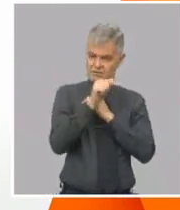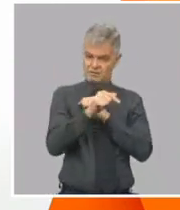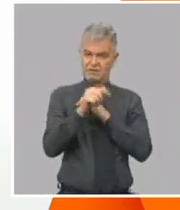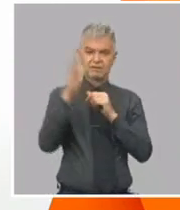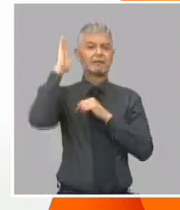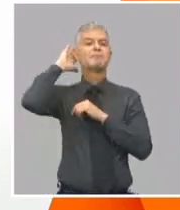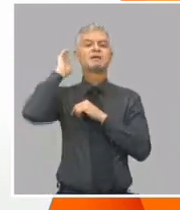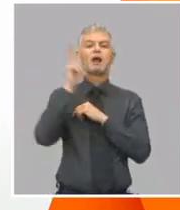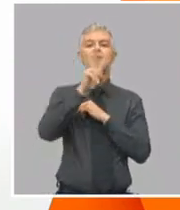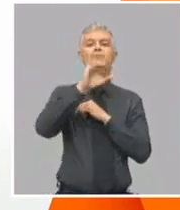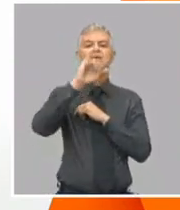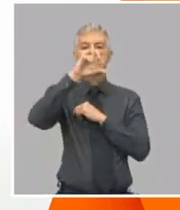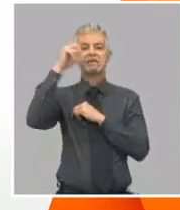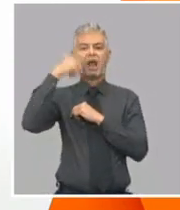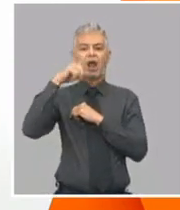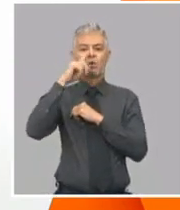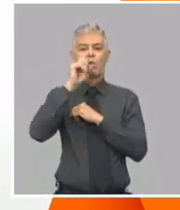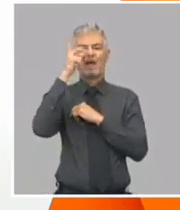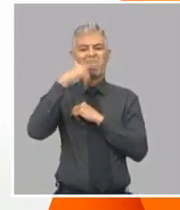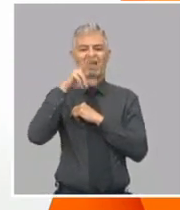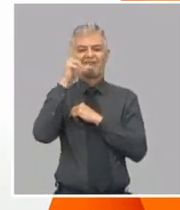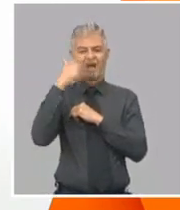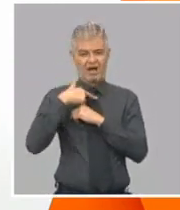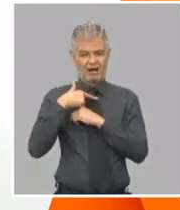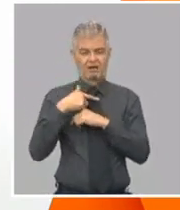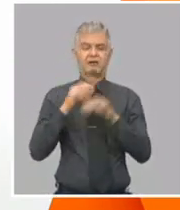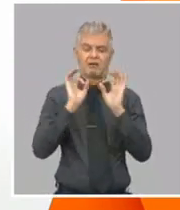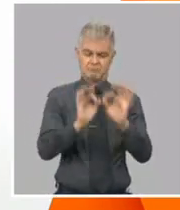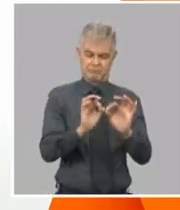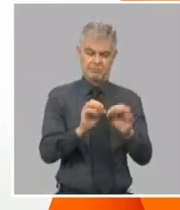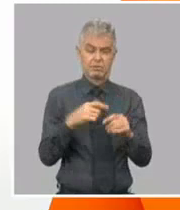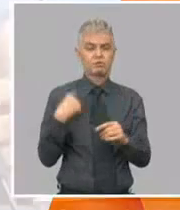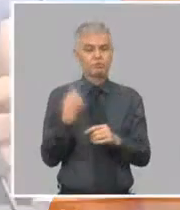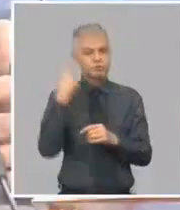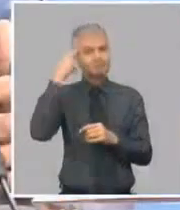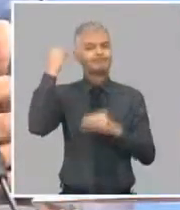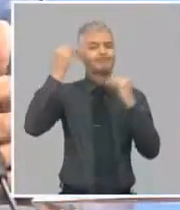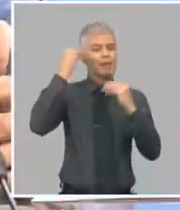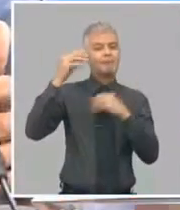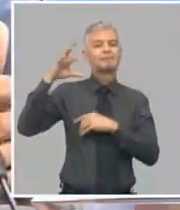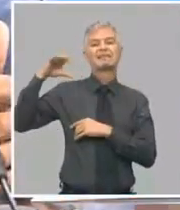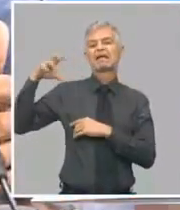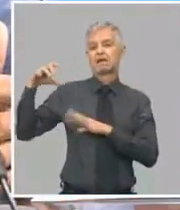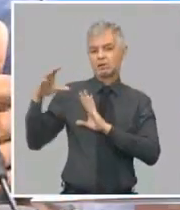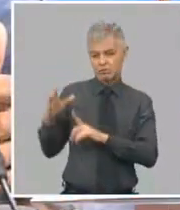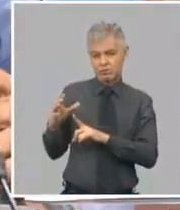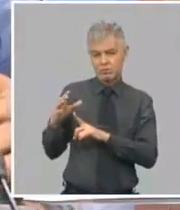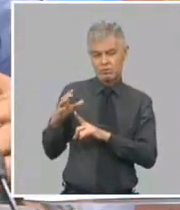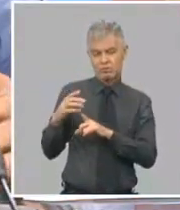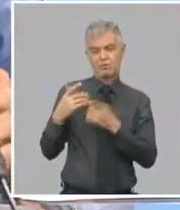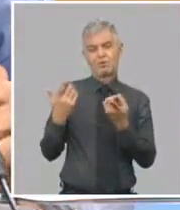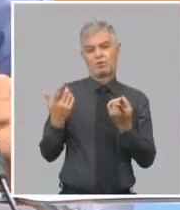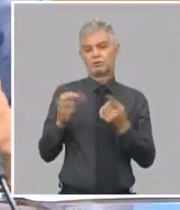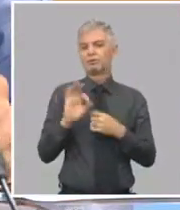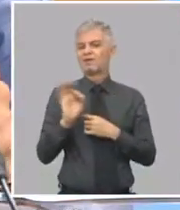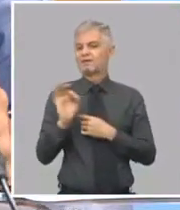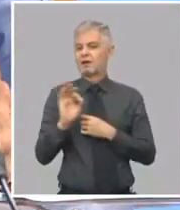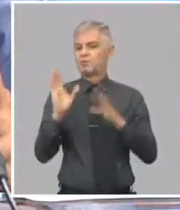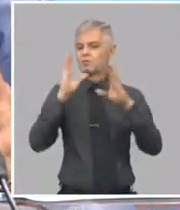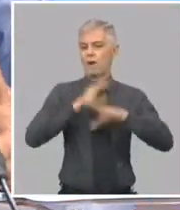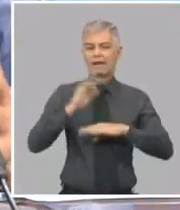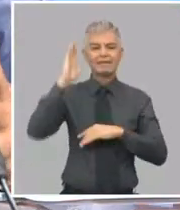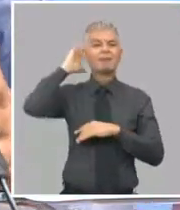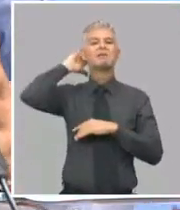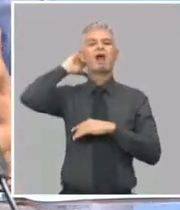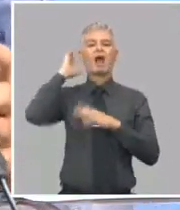y bueno con final de río tenemos que seguir evaluando bienes de río es no tiene una